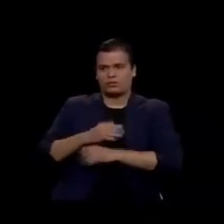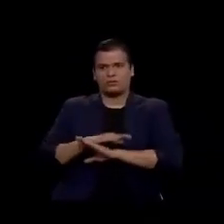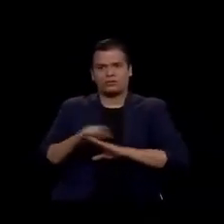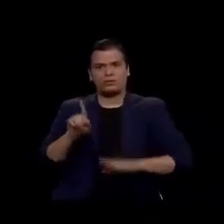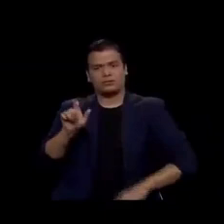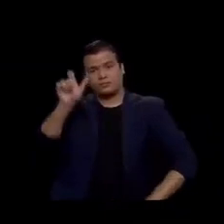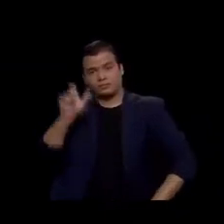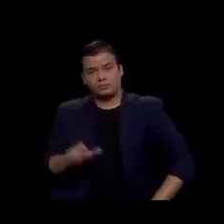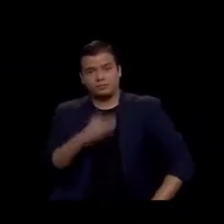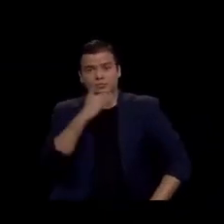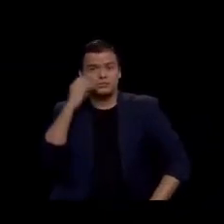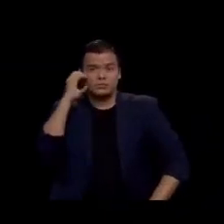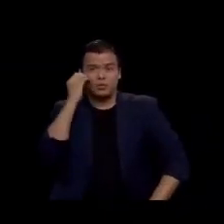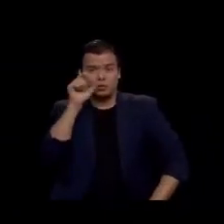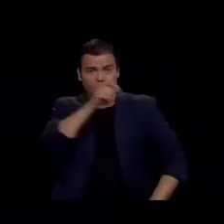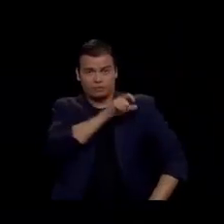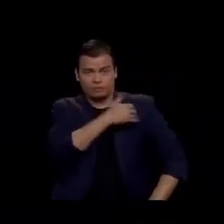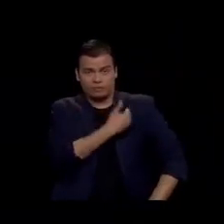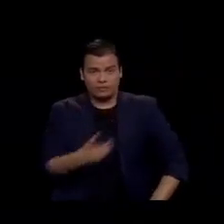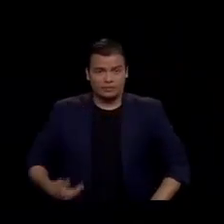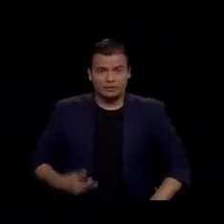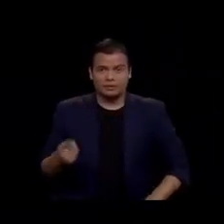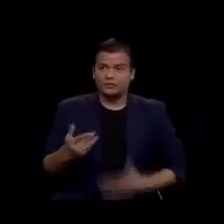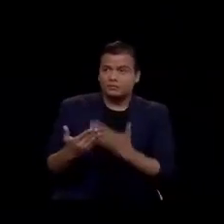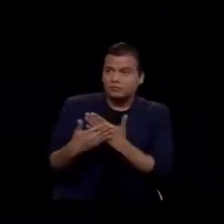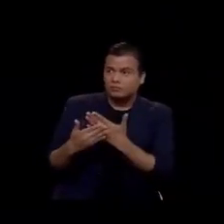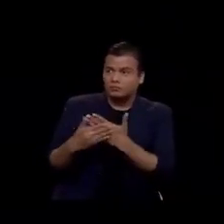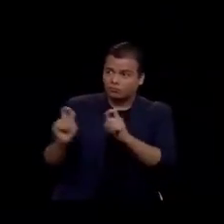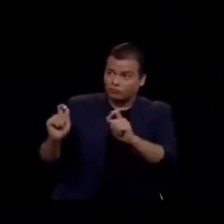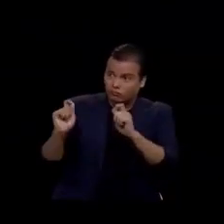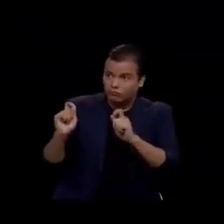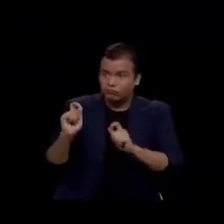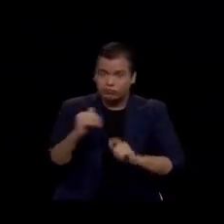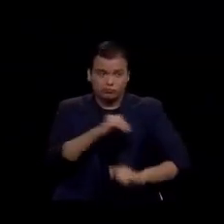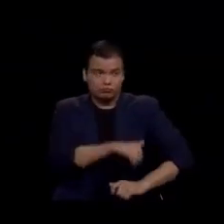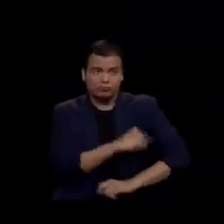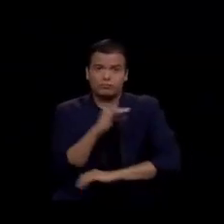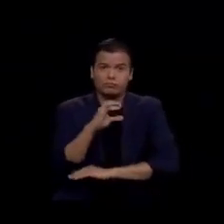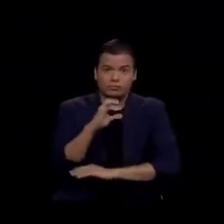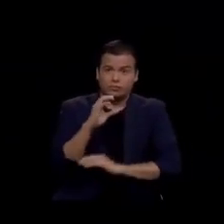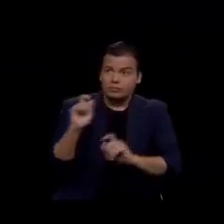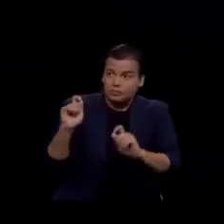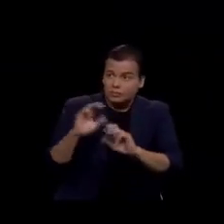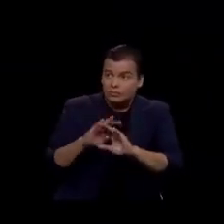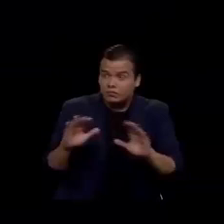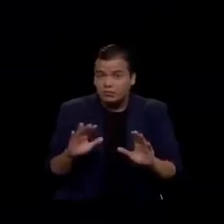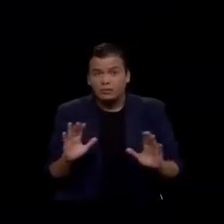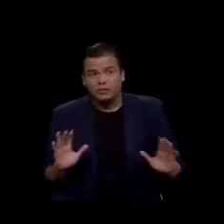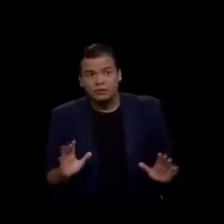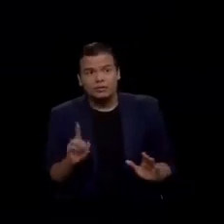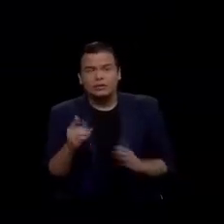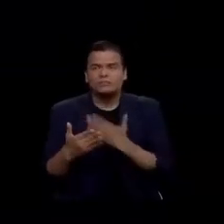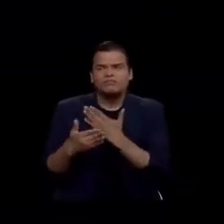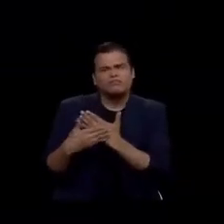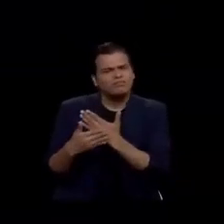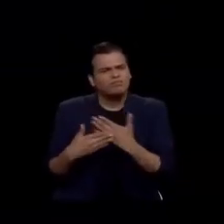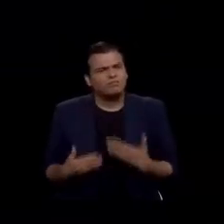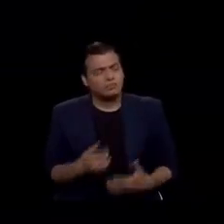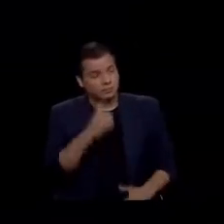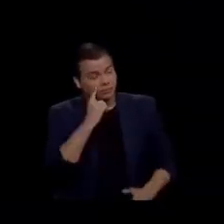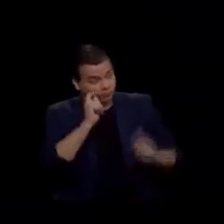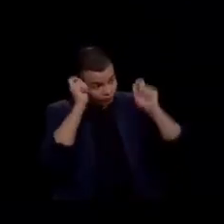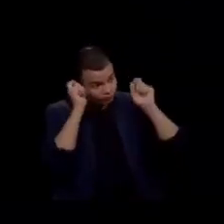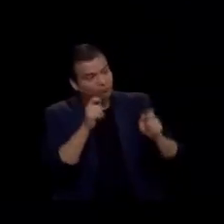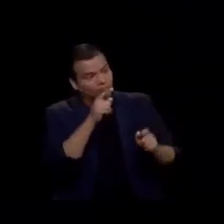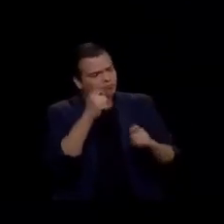pidió que fuera parte de su equipo yo recuerdo muy claramente que él dijo yo quiero una cosa usted tiene una